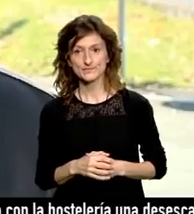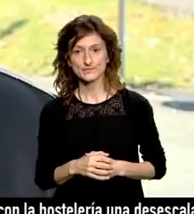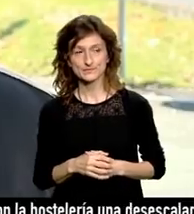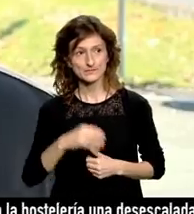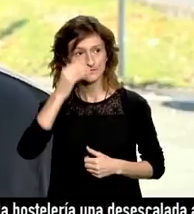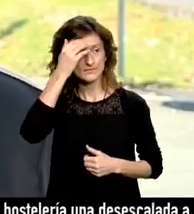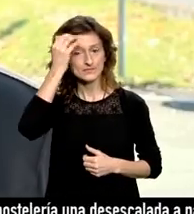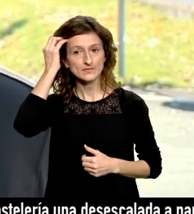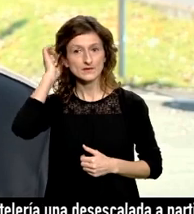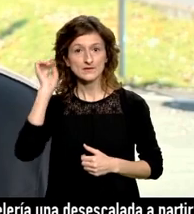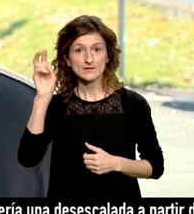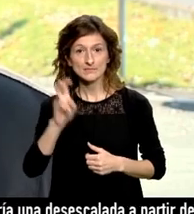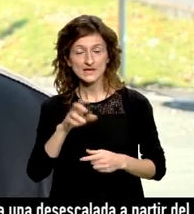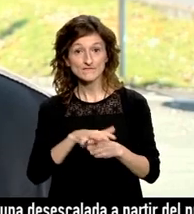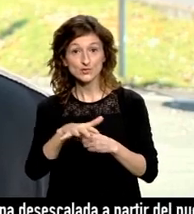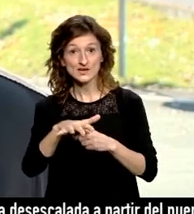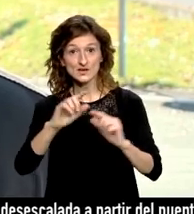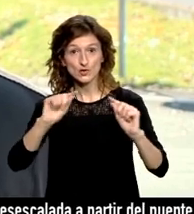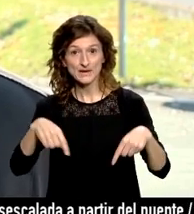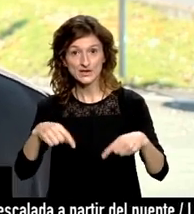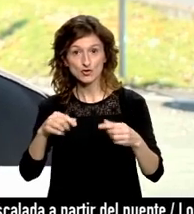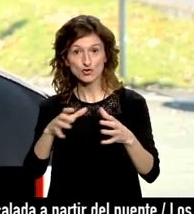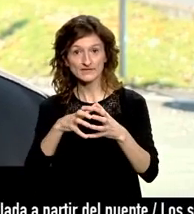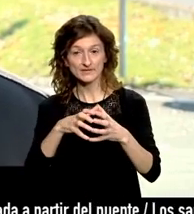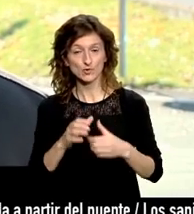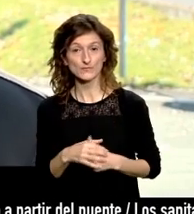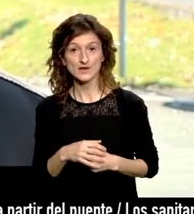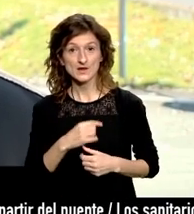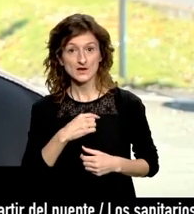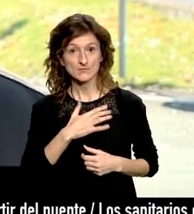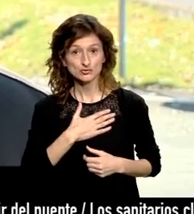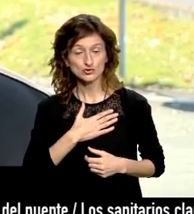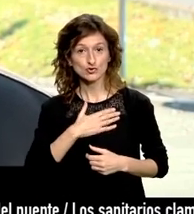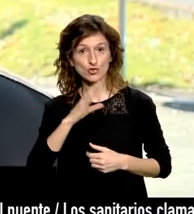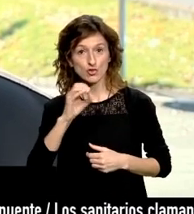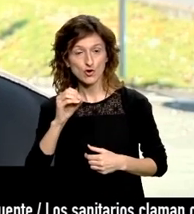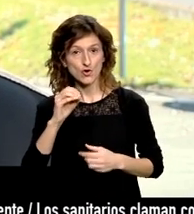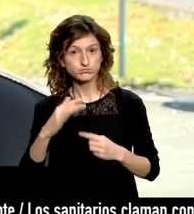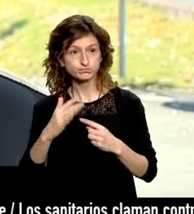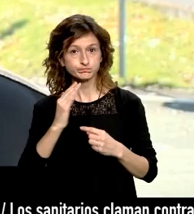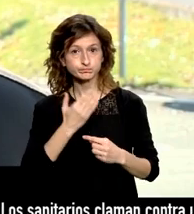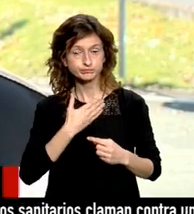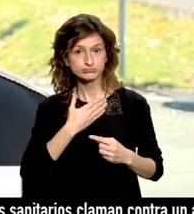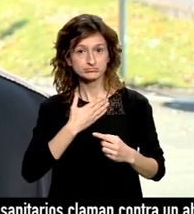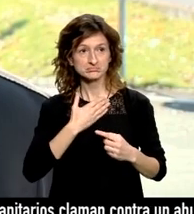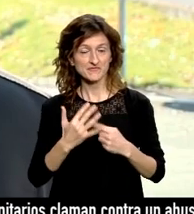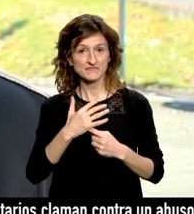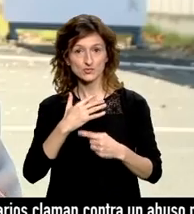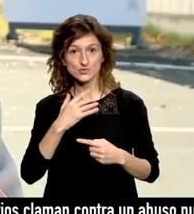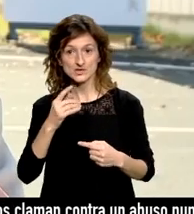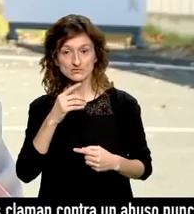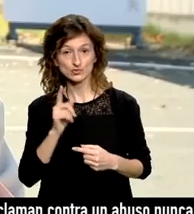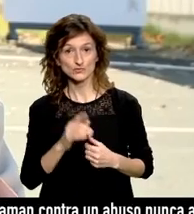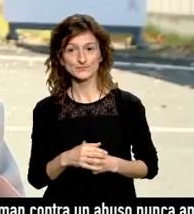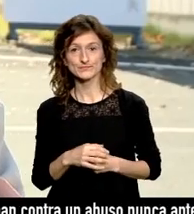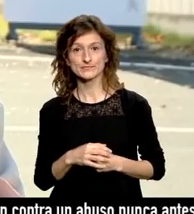Ha venido a influir en la negociación del convenio colectivo. A nosotros, a Comisiones Obreras, no nos condicionan las declaraciones del nuevo CEO.